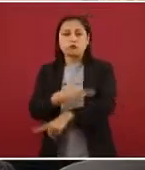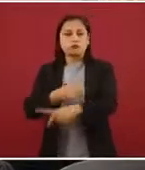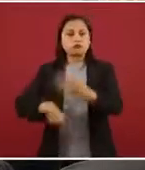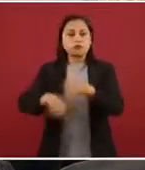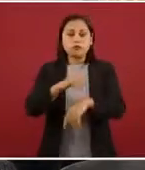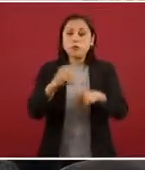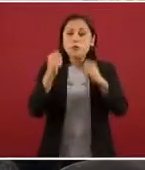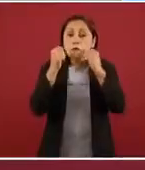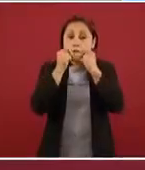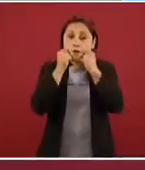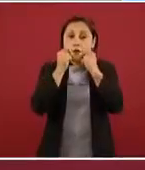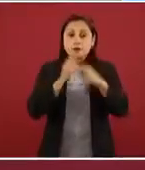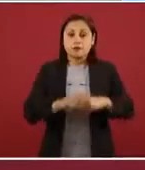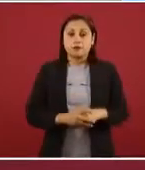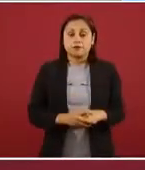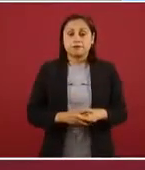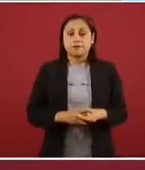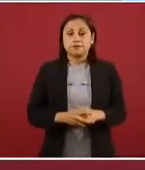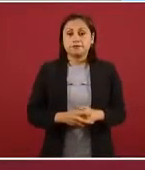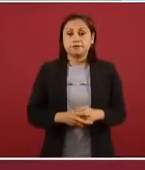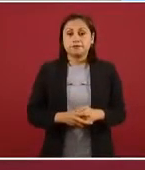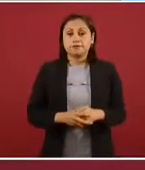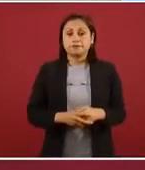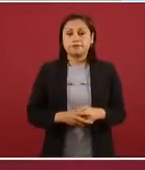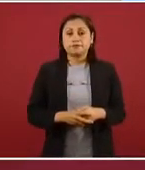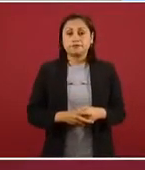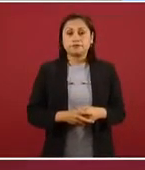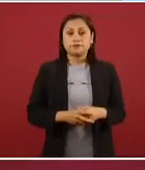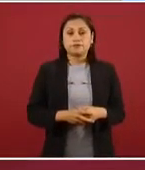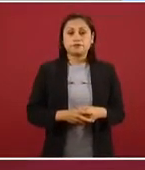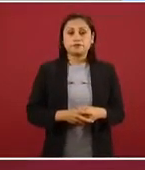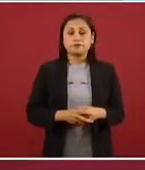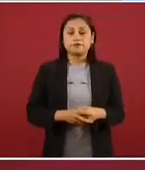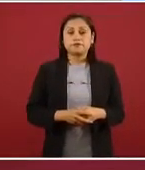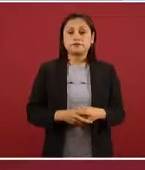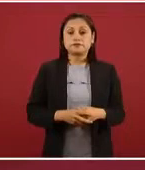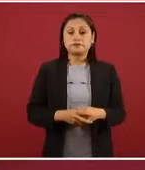hasta de familiares,